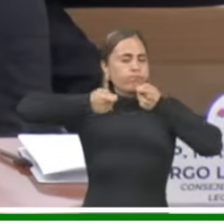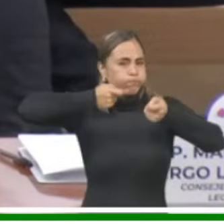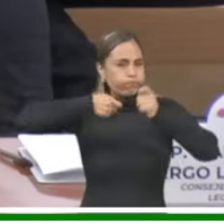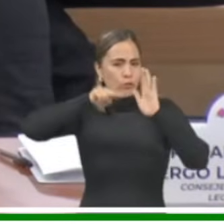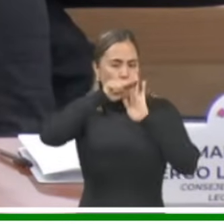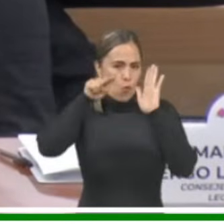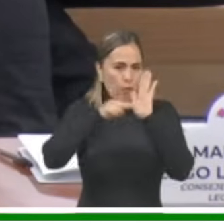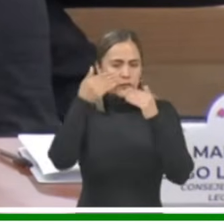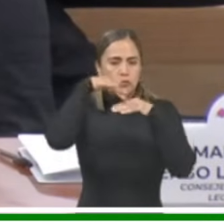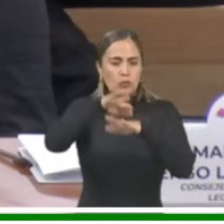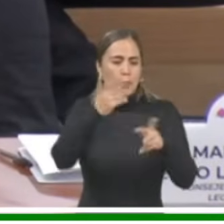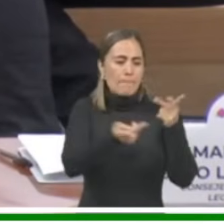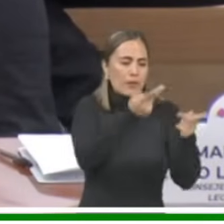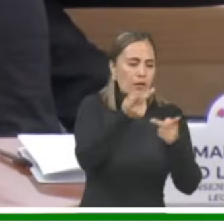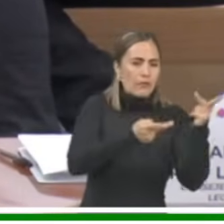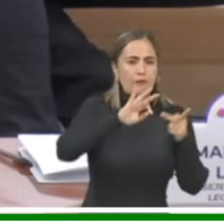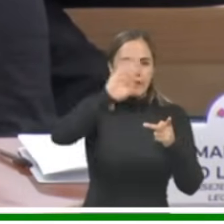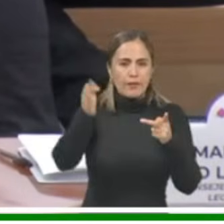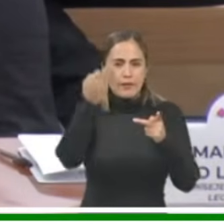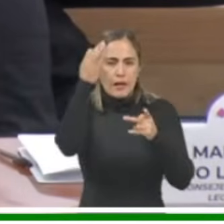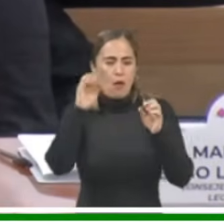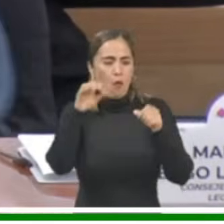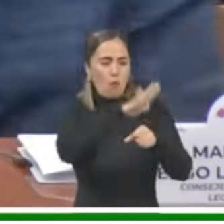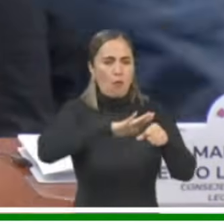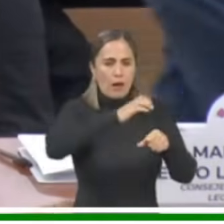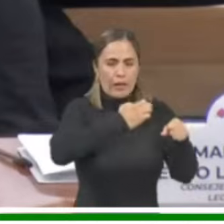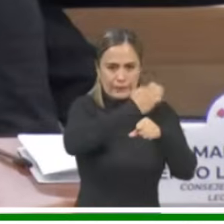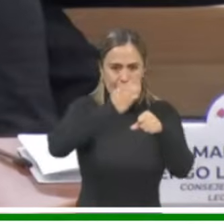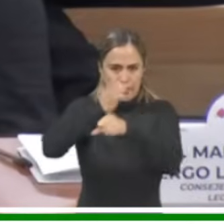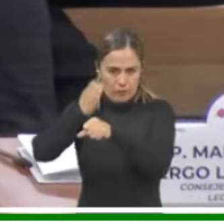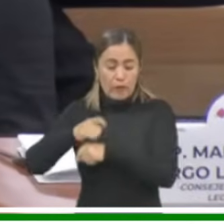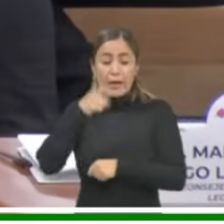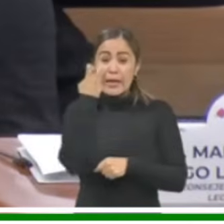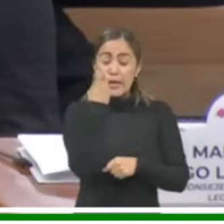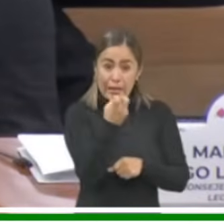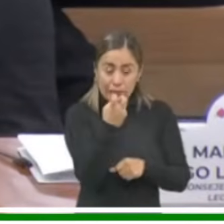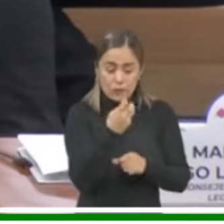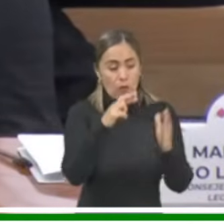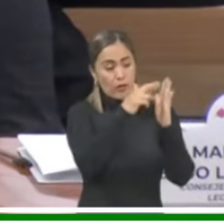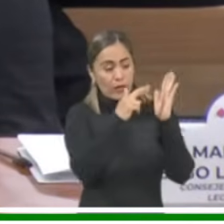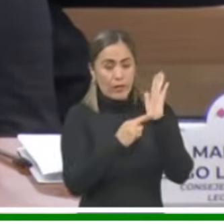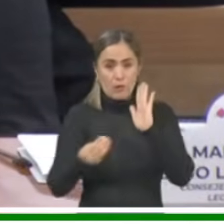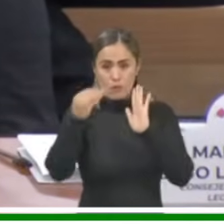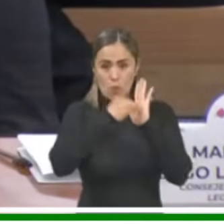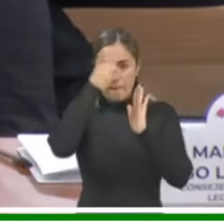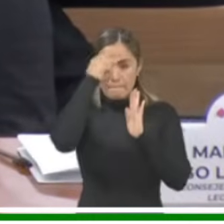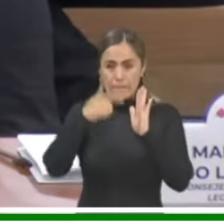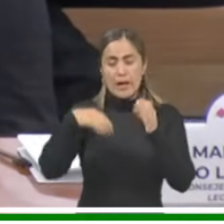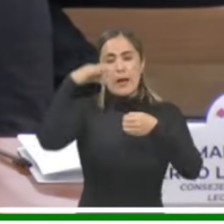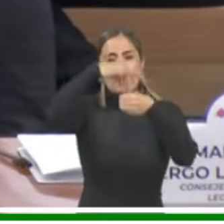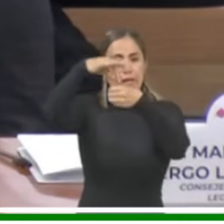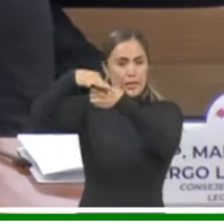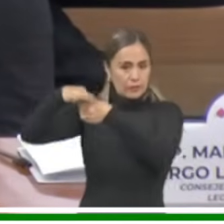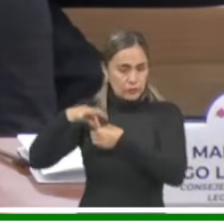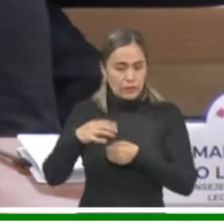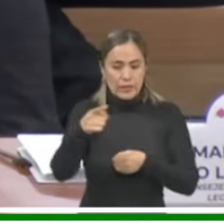las encuestas federales y locales, lo que implicó que este aspecto se considerara en el contenido del reglamento de elecciones, el cual establece